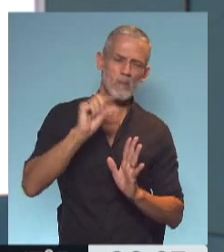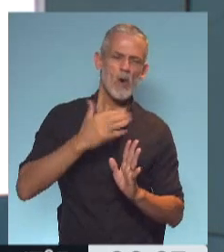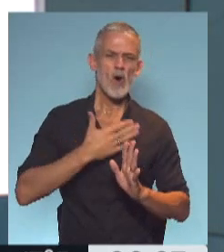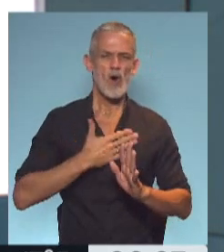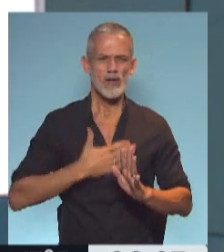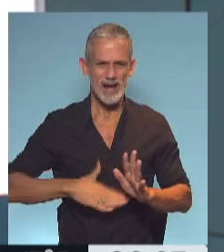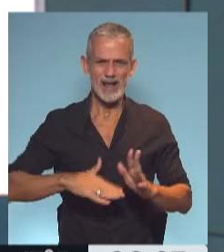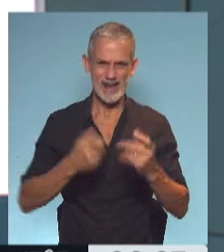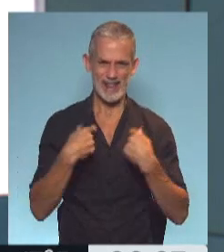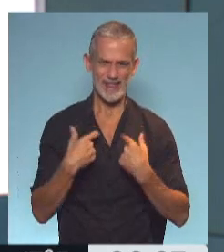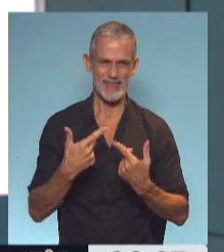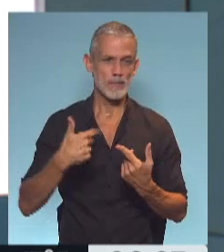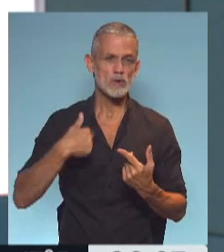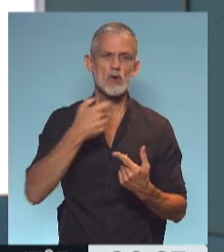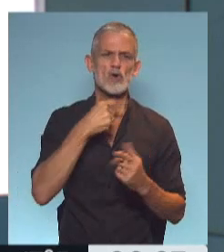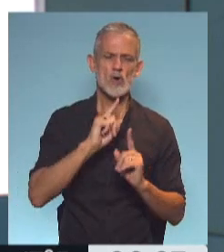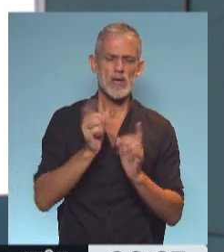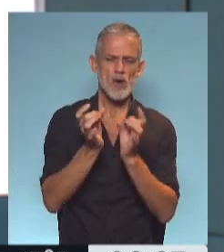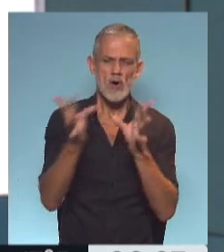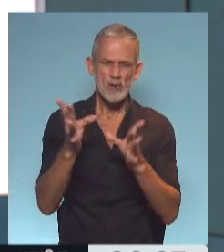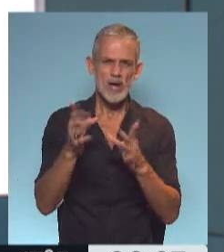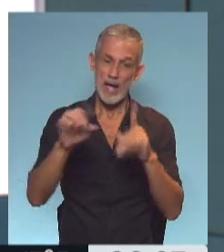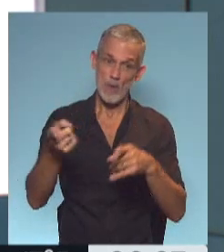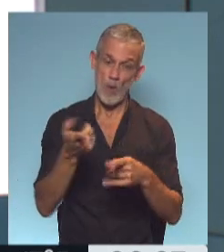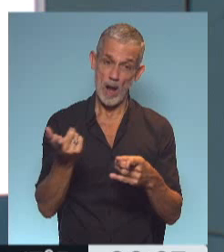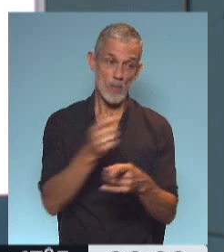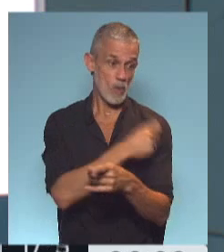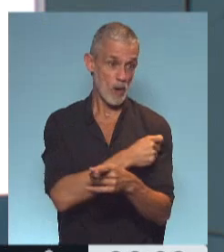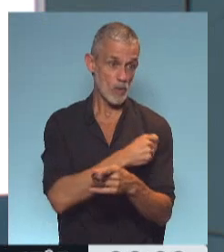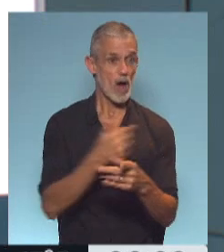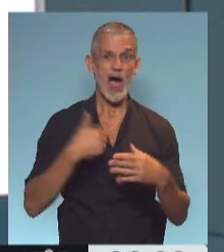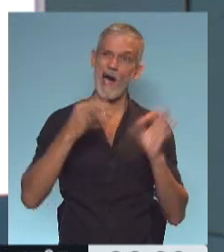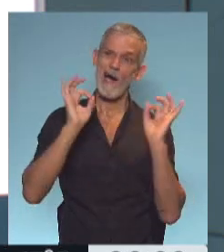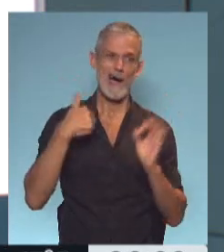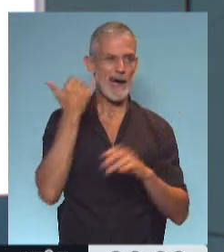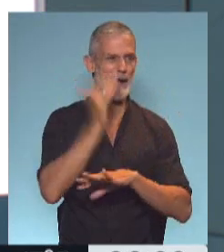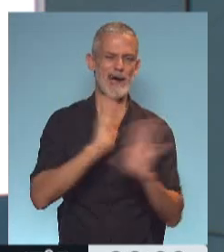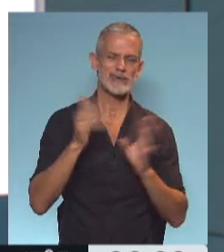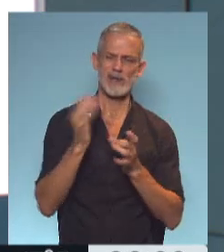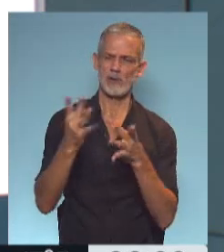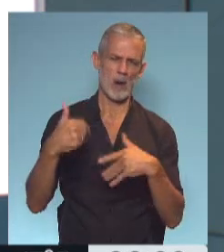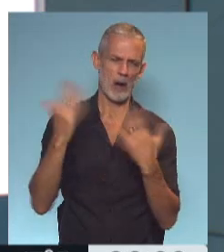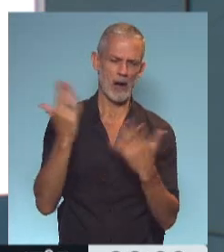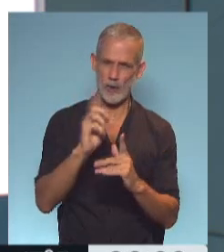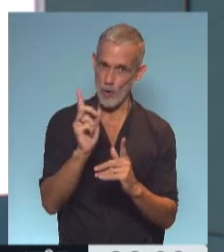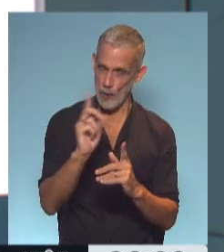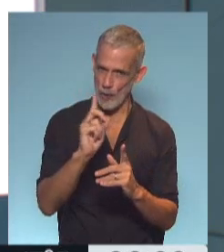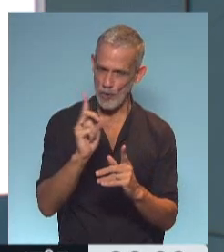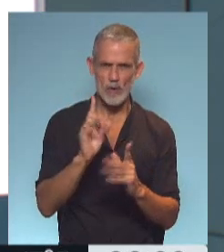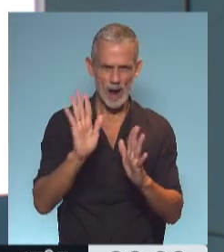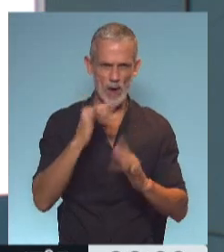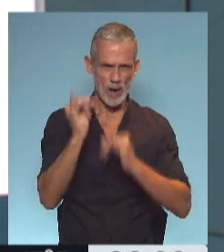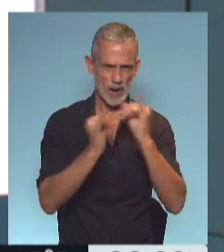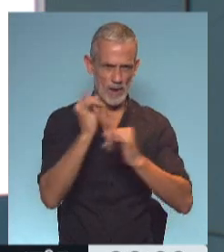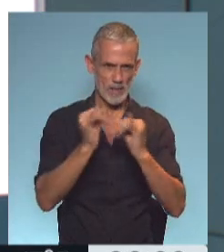Claro, tranquilidad, eso. pero yo no quiero contagiar a nadie. Porque no se debe pensar en uno solo, hay que pensar en los otros. Ahí nos metemos enseguida